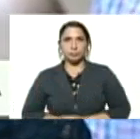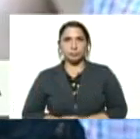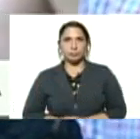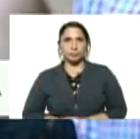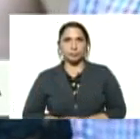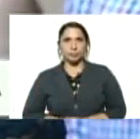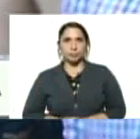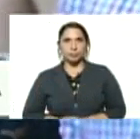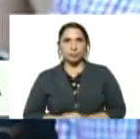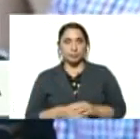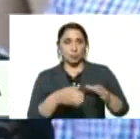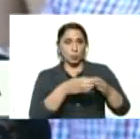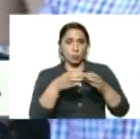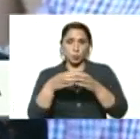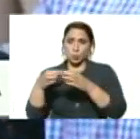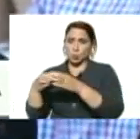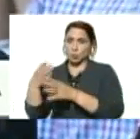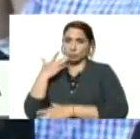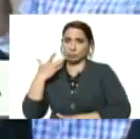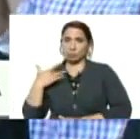los grupos privilegiados de este país.